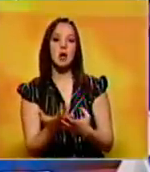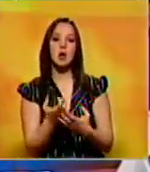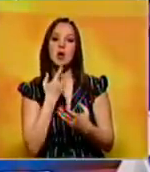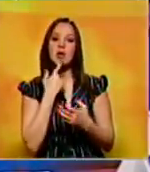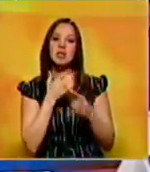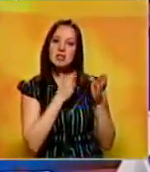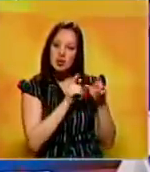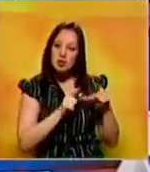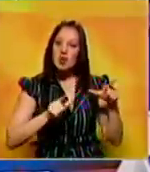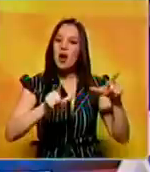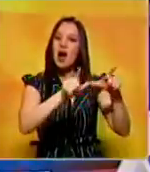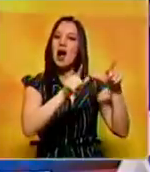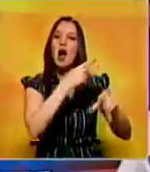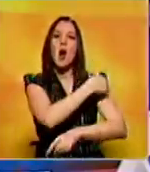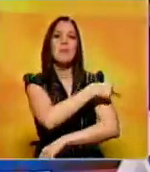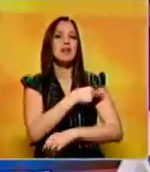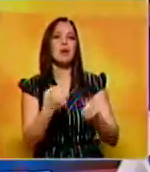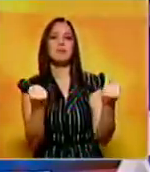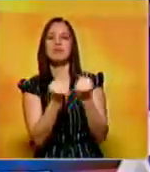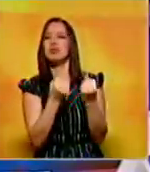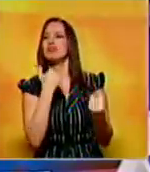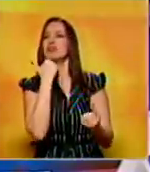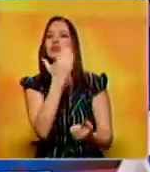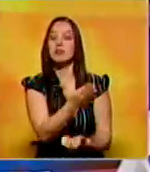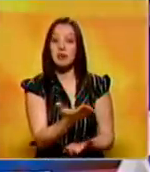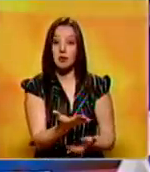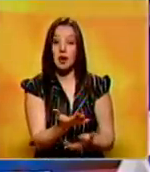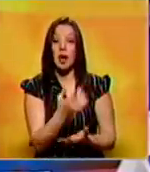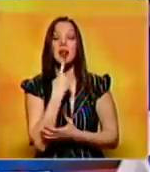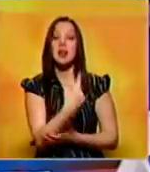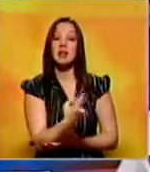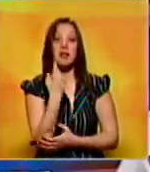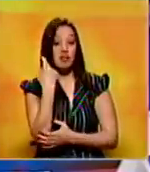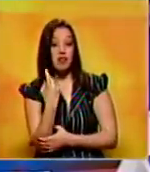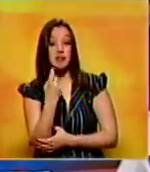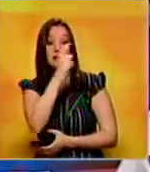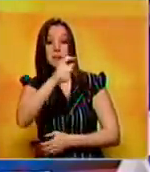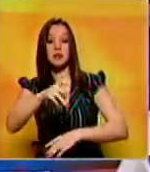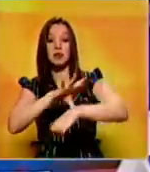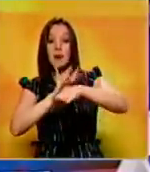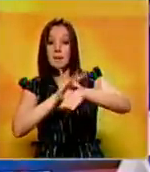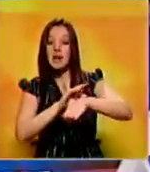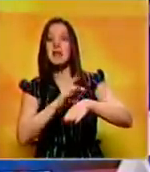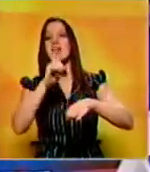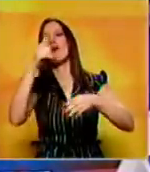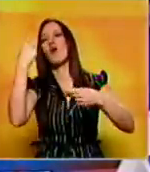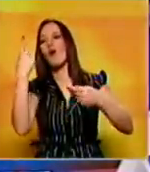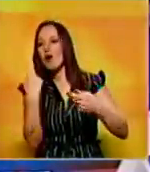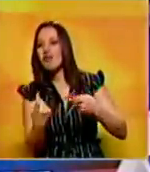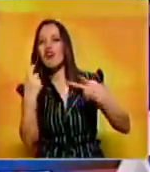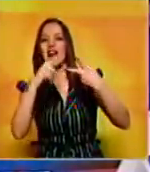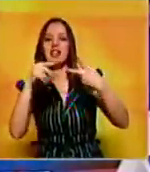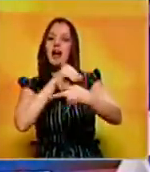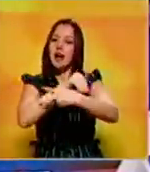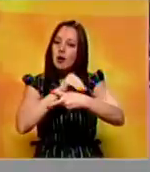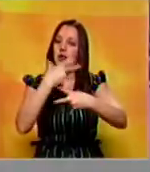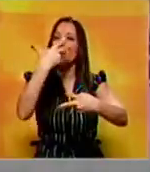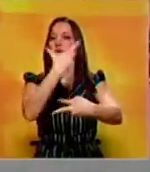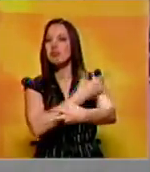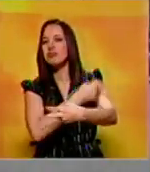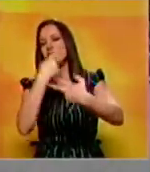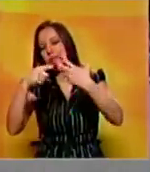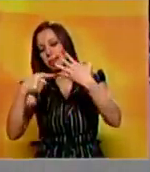las áreas en dicho centro asistencial aseguraron que carecen de especialistas e insumos betsi betancur con la